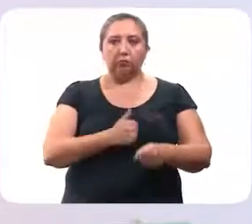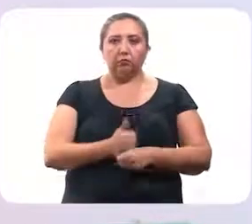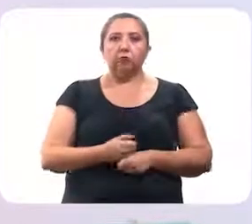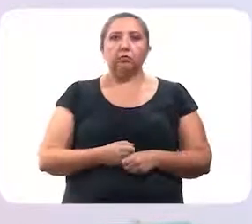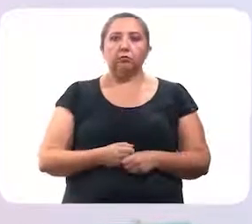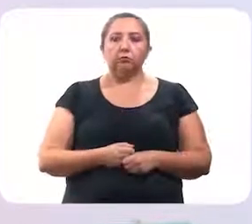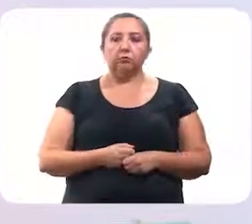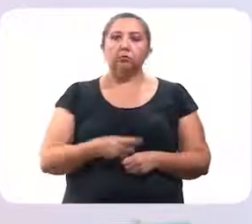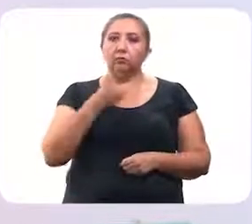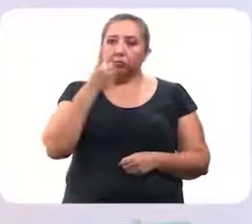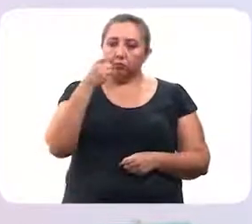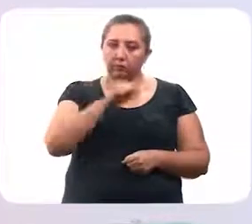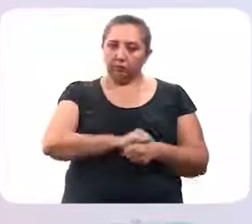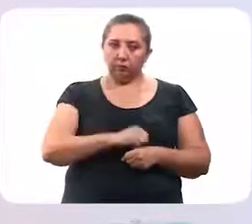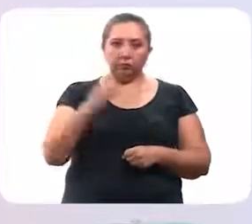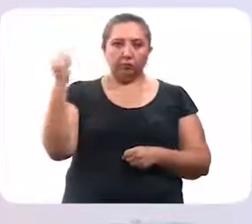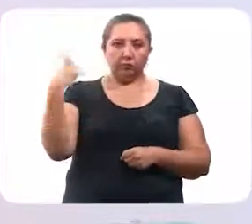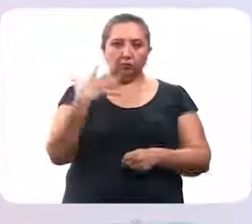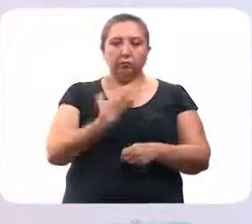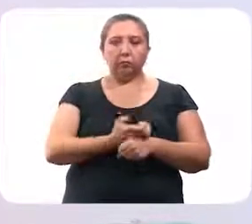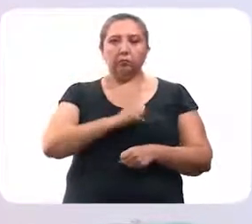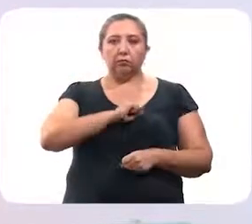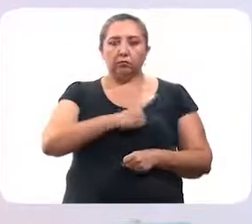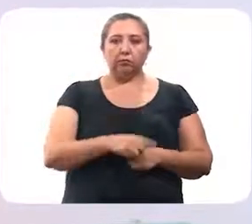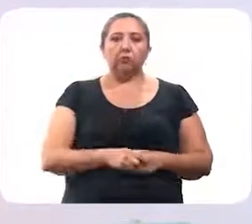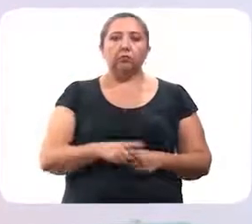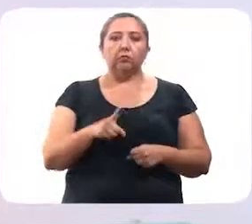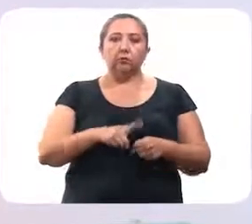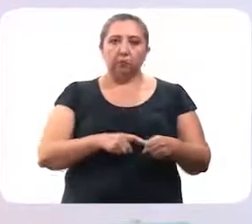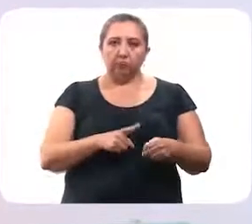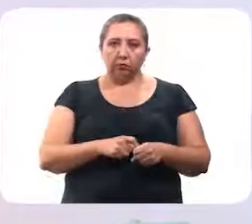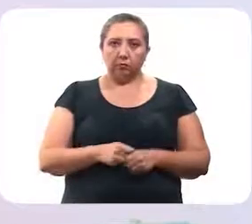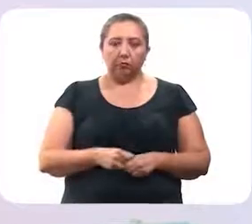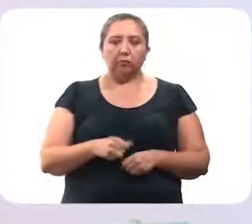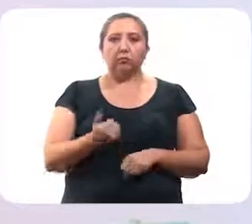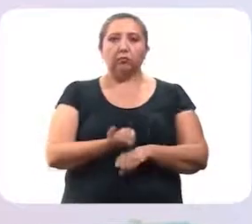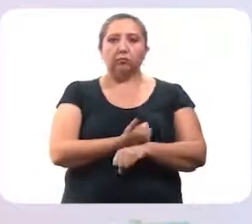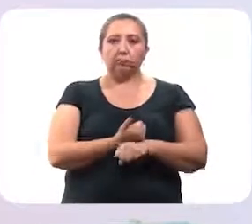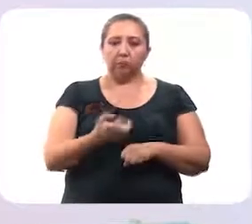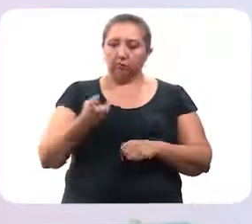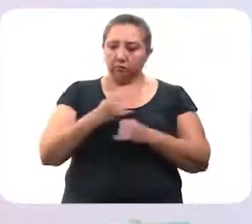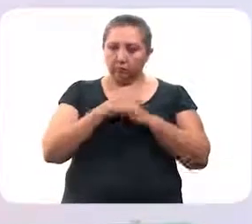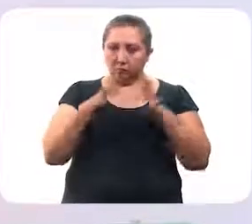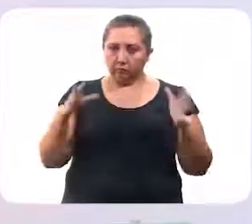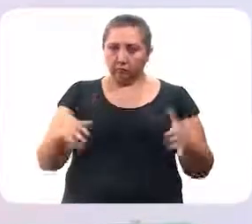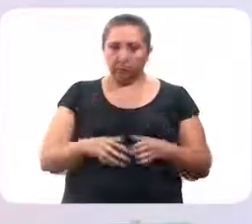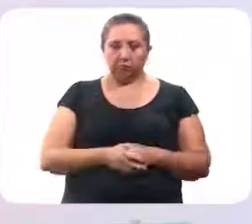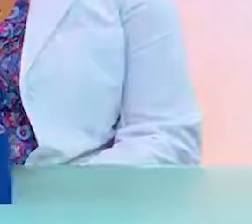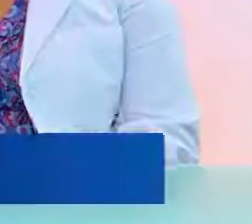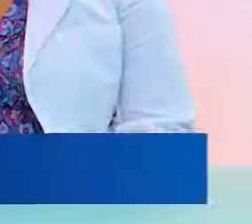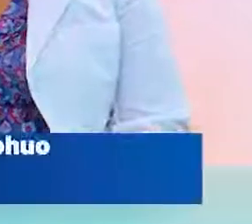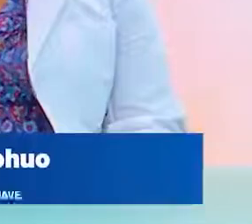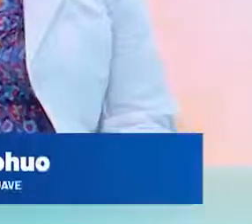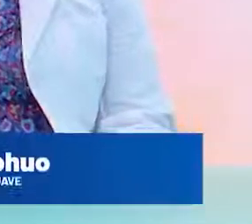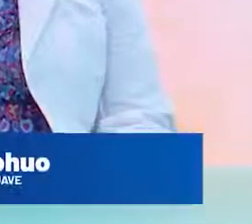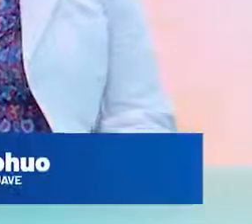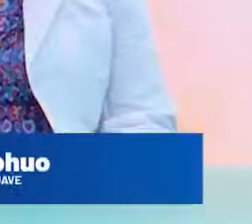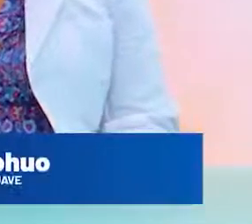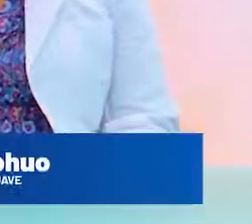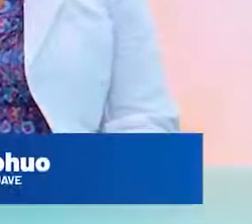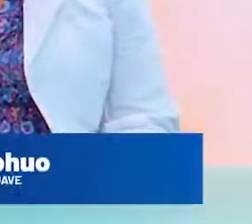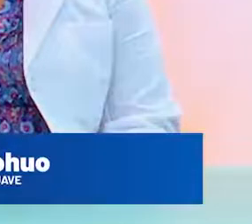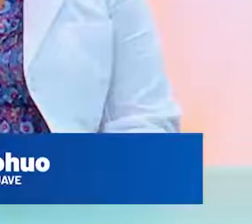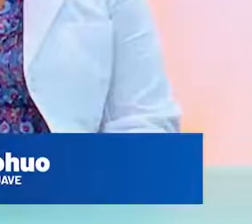107 años. Los indicadores semanales del Semáforo Estatal de Salud marcan color amarillo. Hasta aquí el reporte, doctora. Gracias,